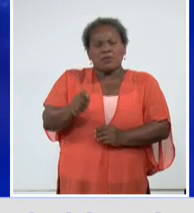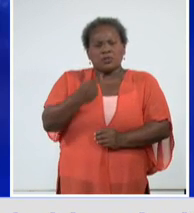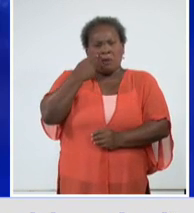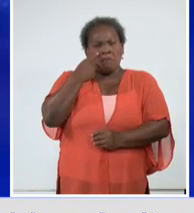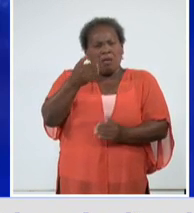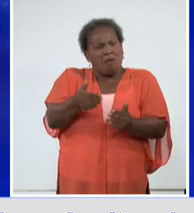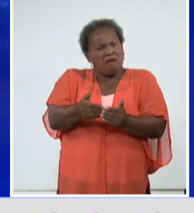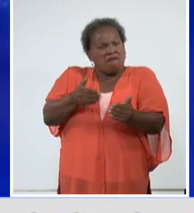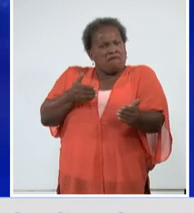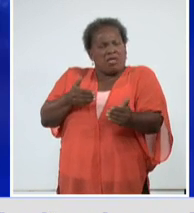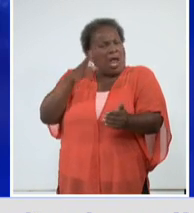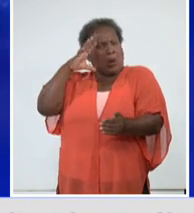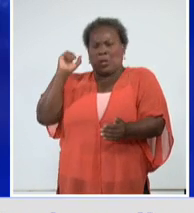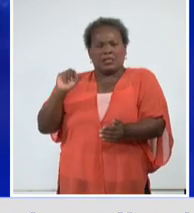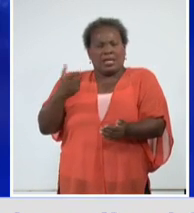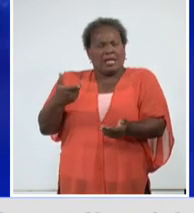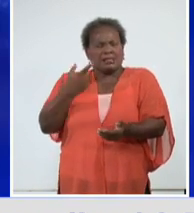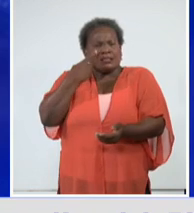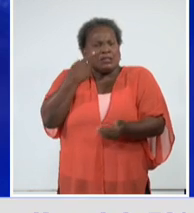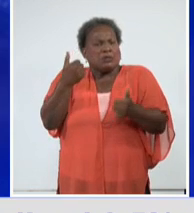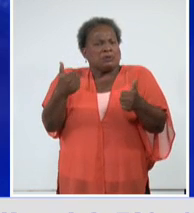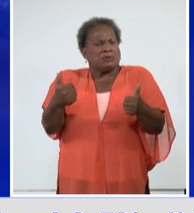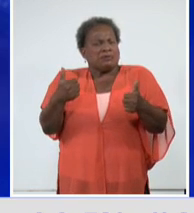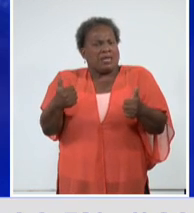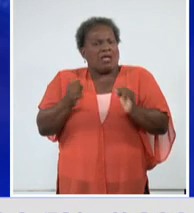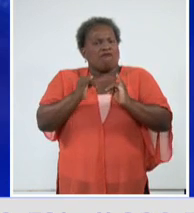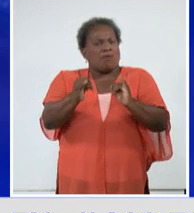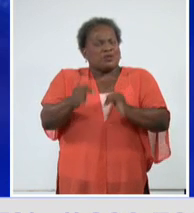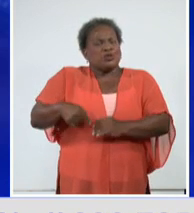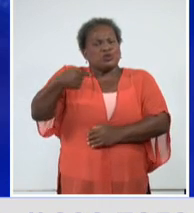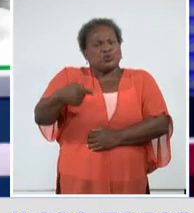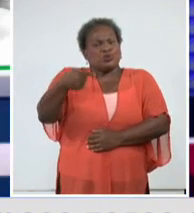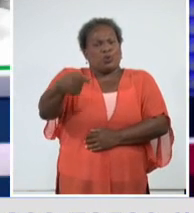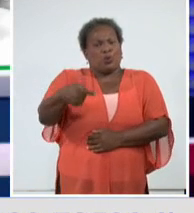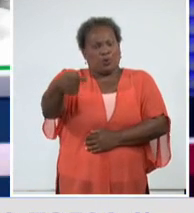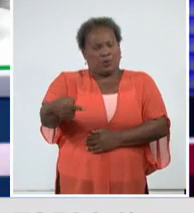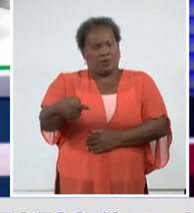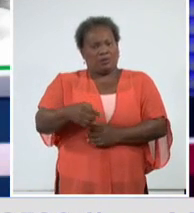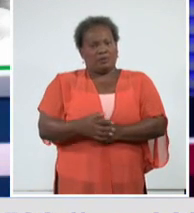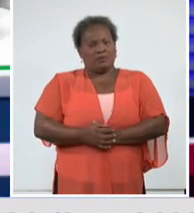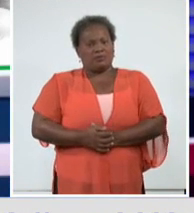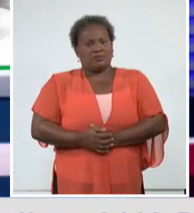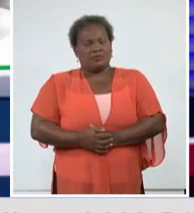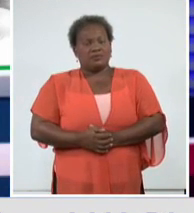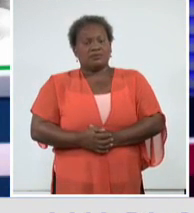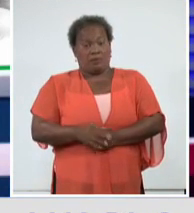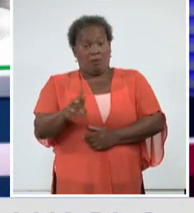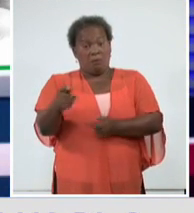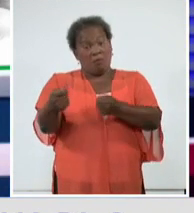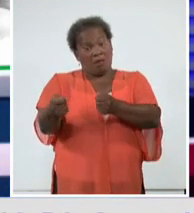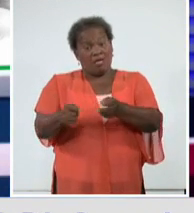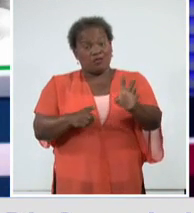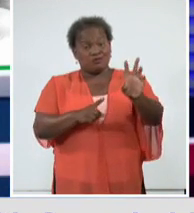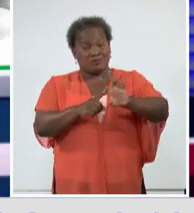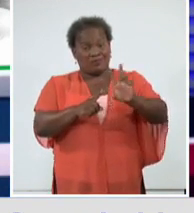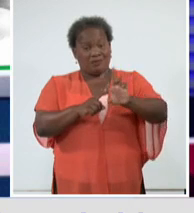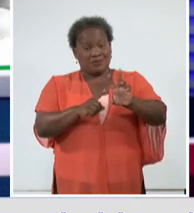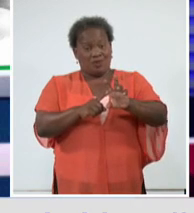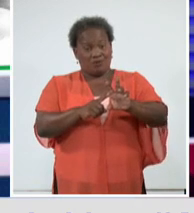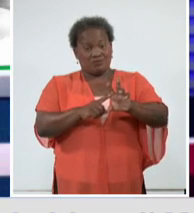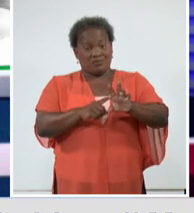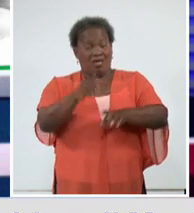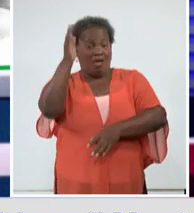en estas actualizaciones informativas que a diario damos a conocer a través del sistema de la radio y la televisión cubana, pero que son